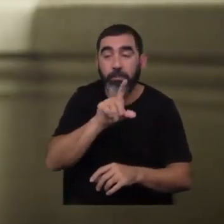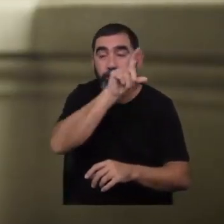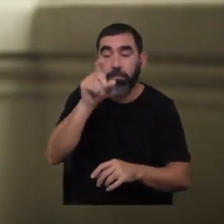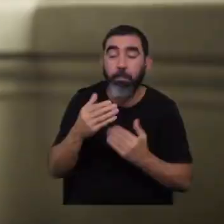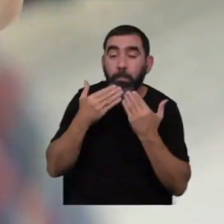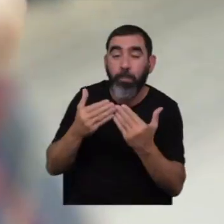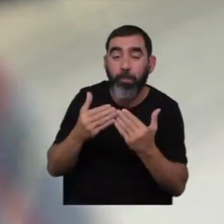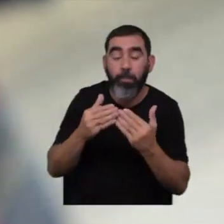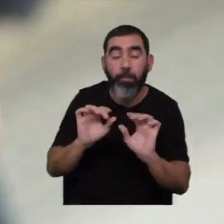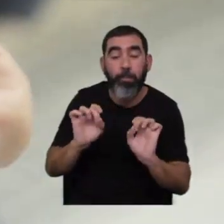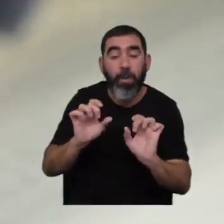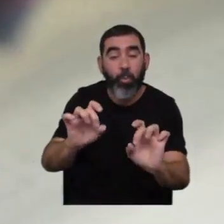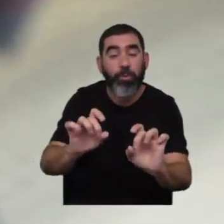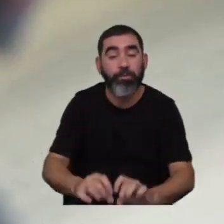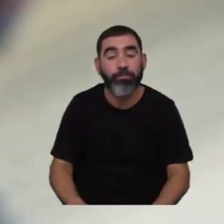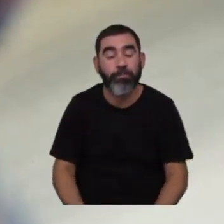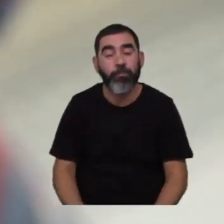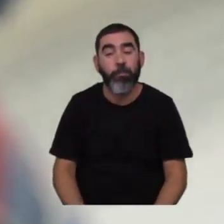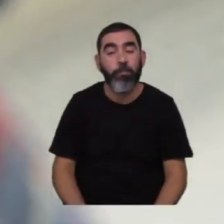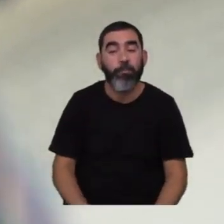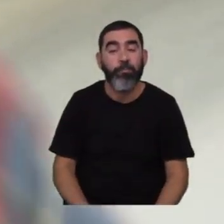de ecología.